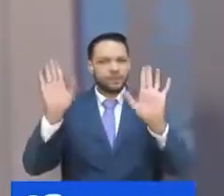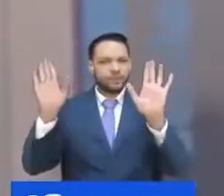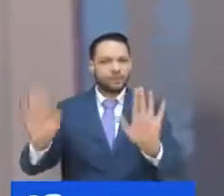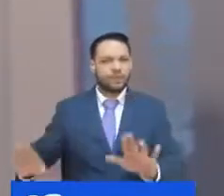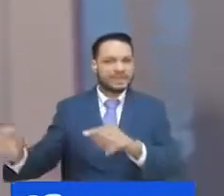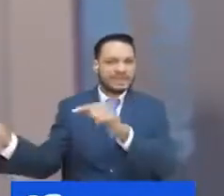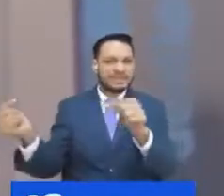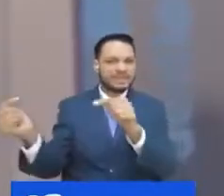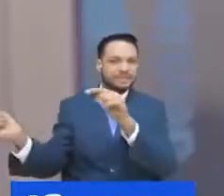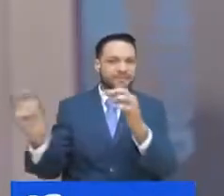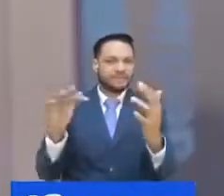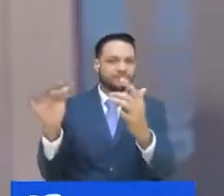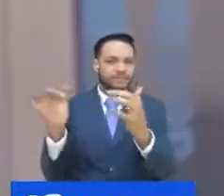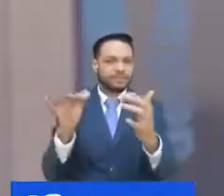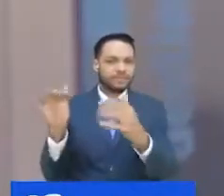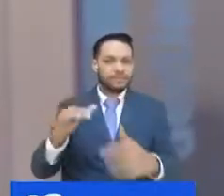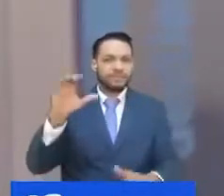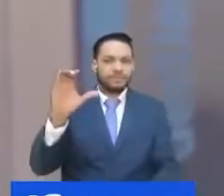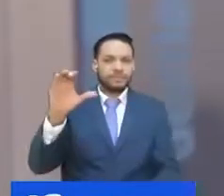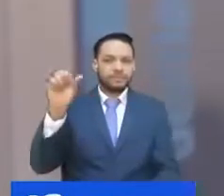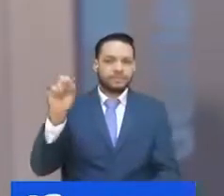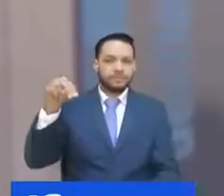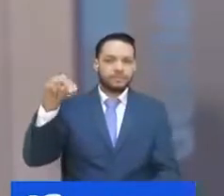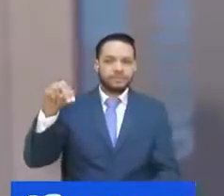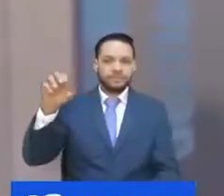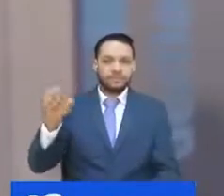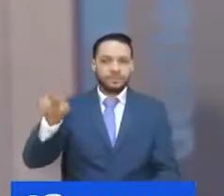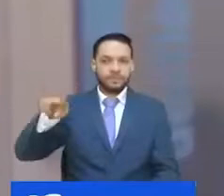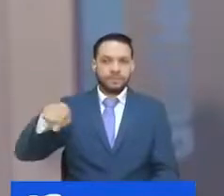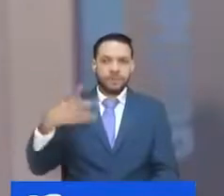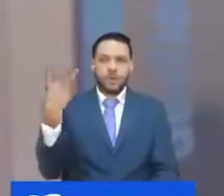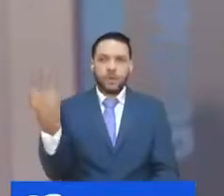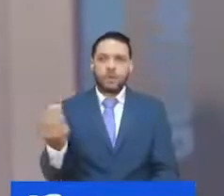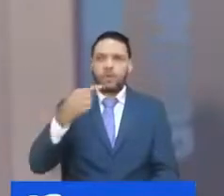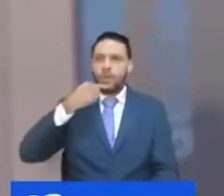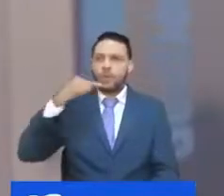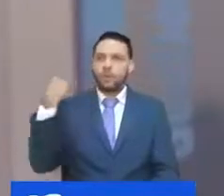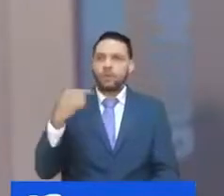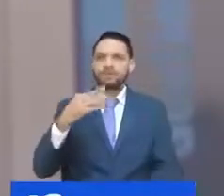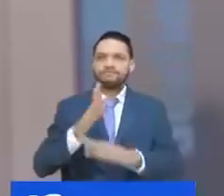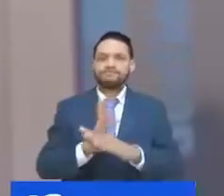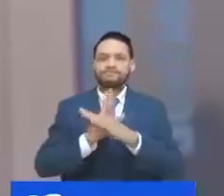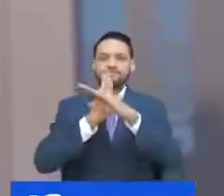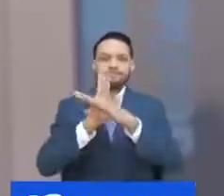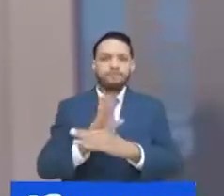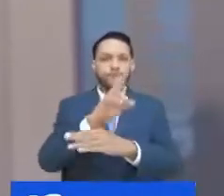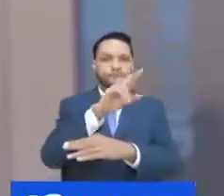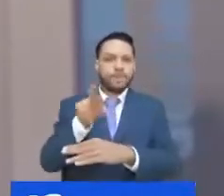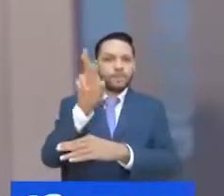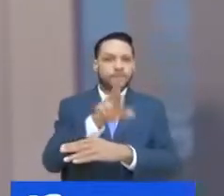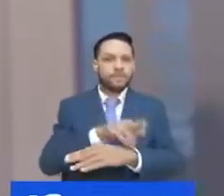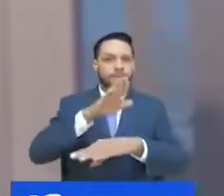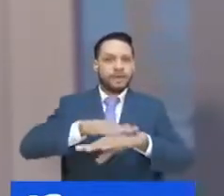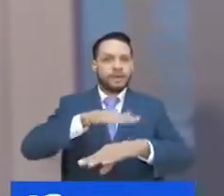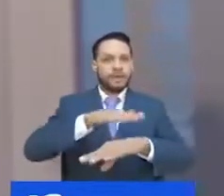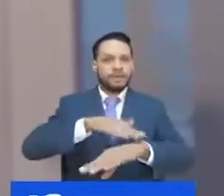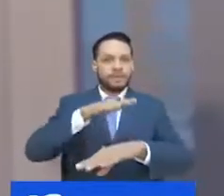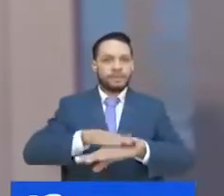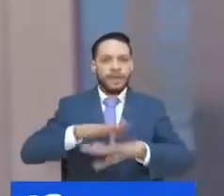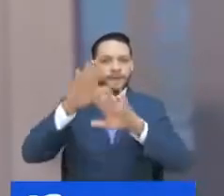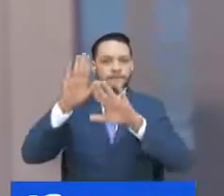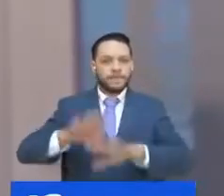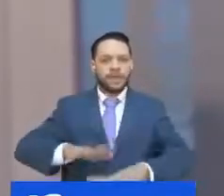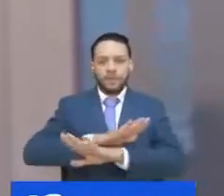El Festival de Cannes se suma al excluir delegaciones rusas en su próxima edición. Esto con el fin de hacer un llamado para el cese de la